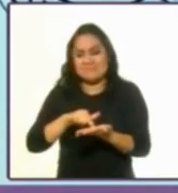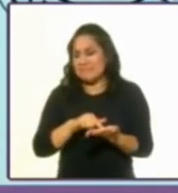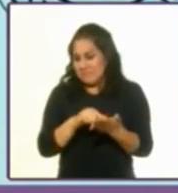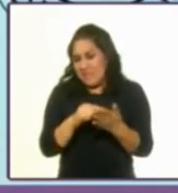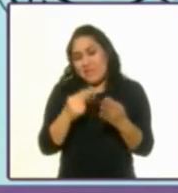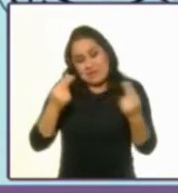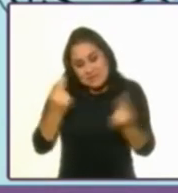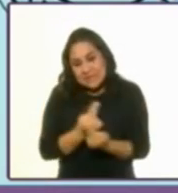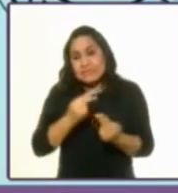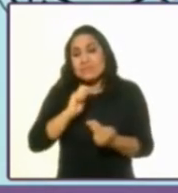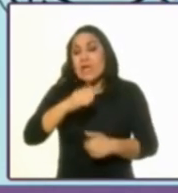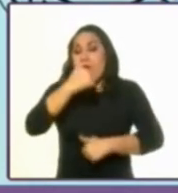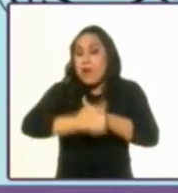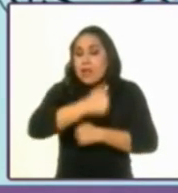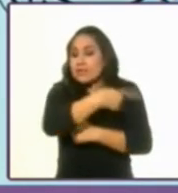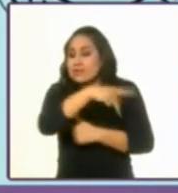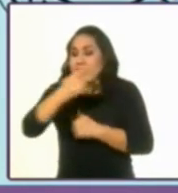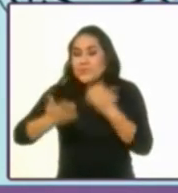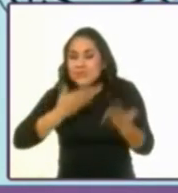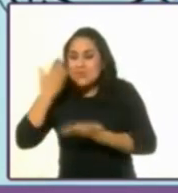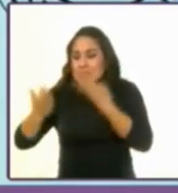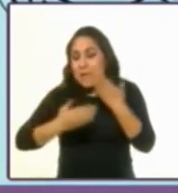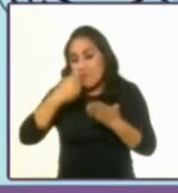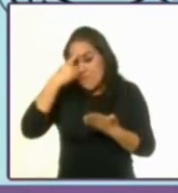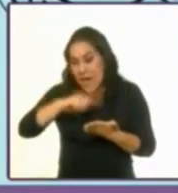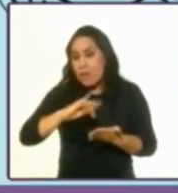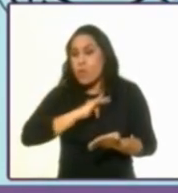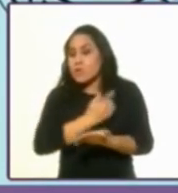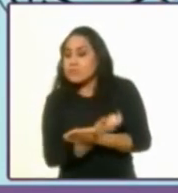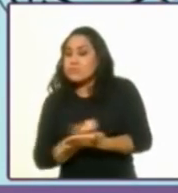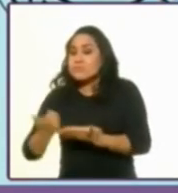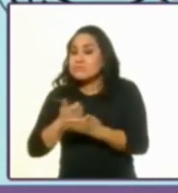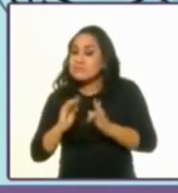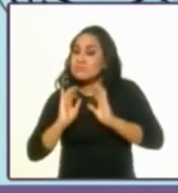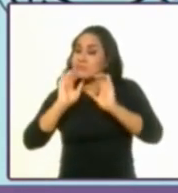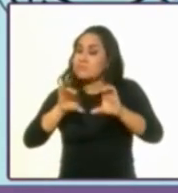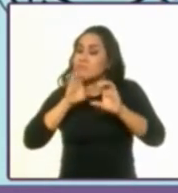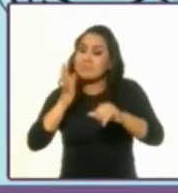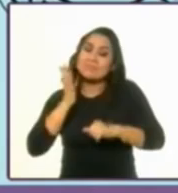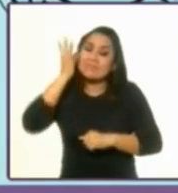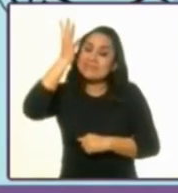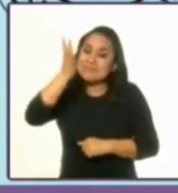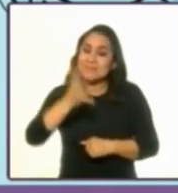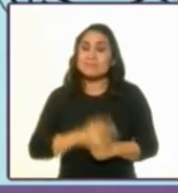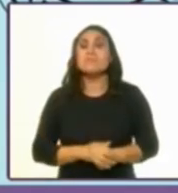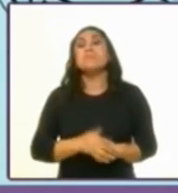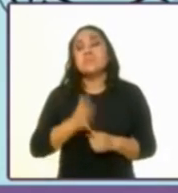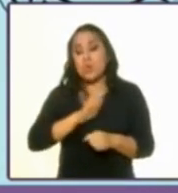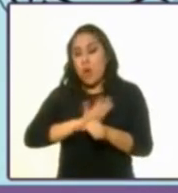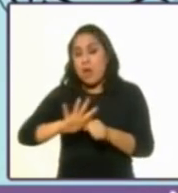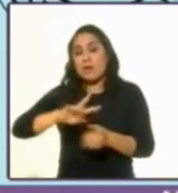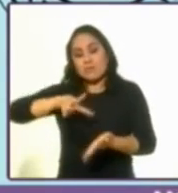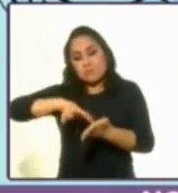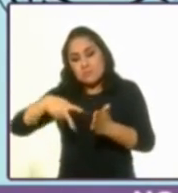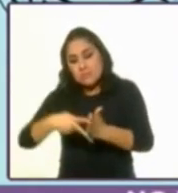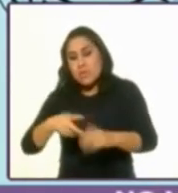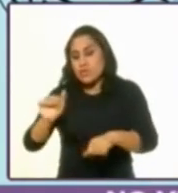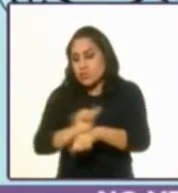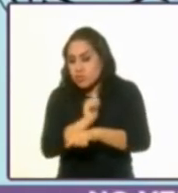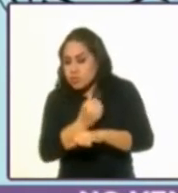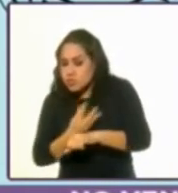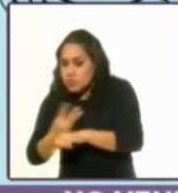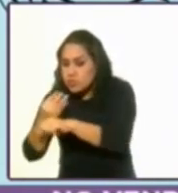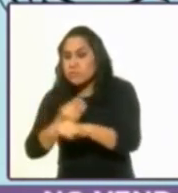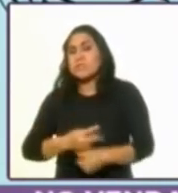esas carreras que hoy garantizan empleo y salario dignos estamos hablando de la ingeniería automotriz de la ingeniería